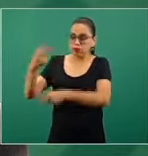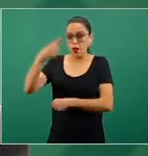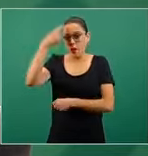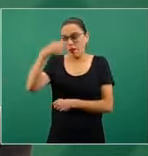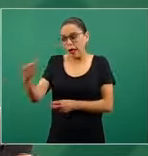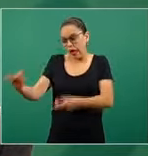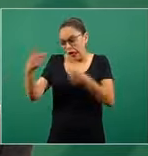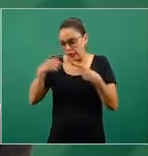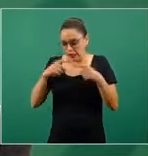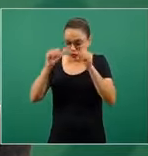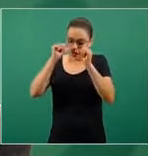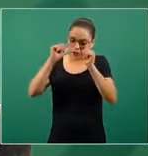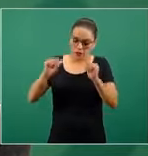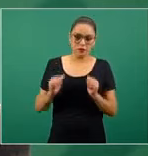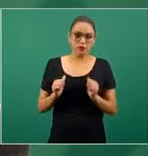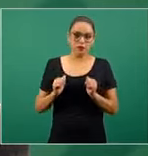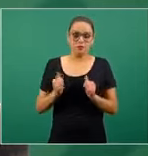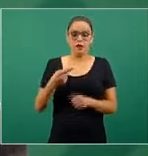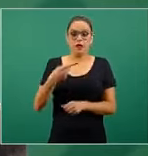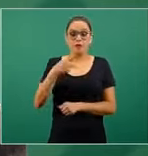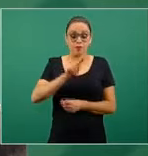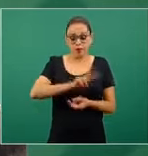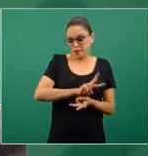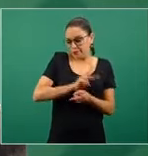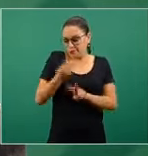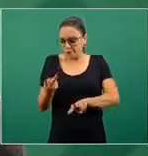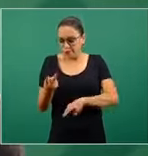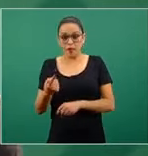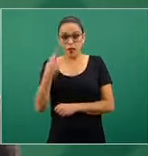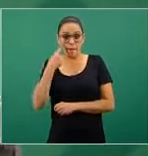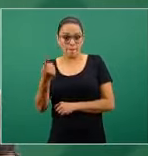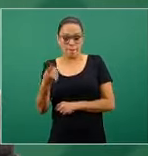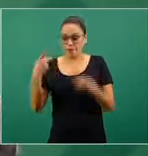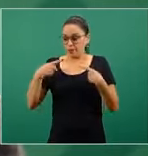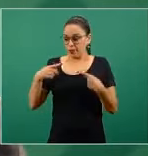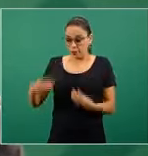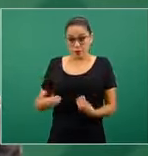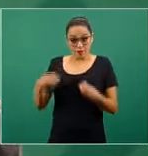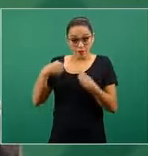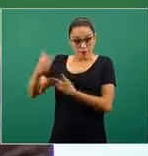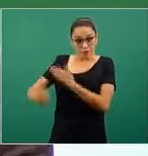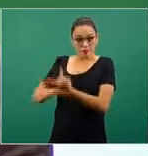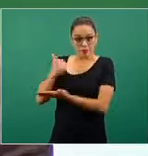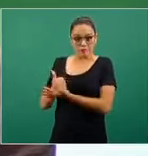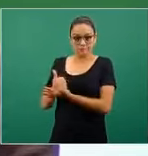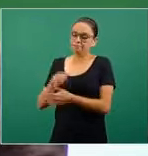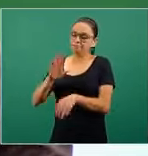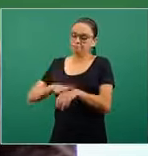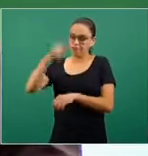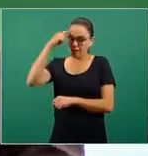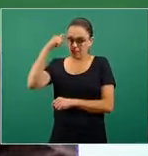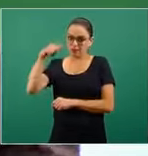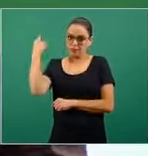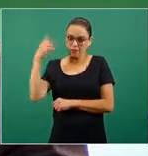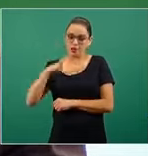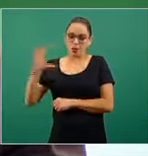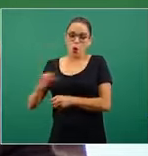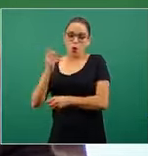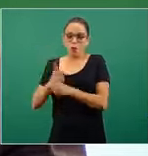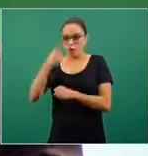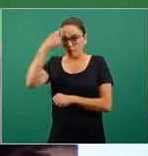atención. En cambio, una persona en zona urbana podría tener mayores posibilidades, eso independiente de